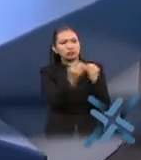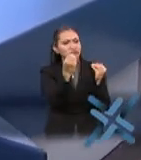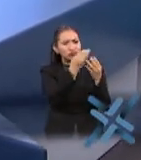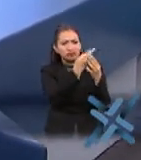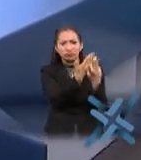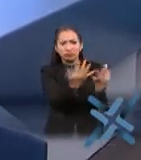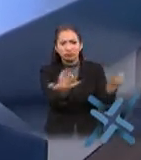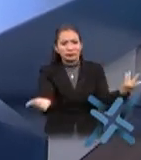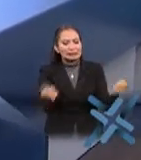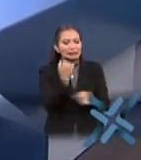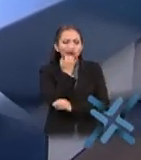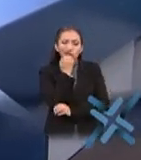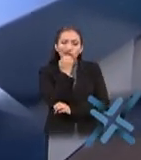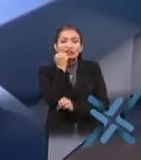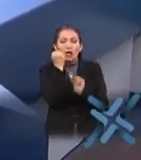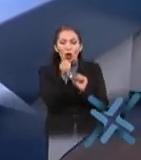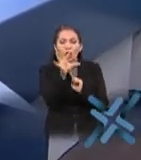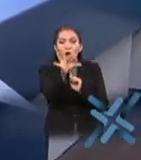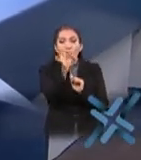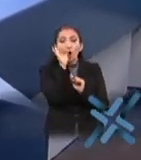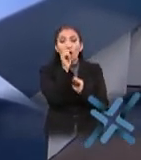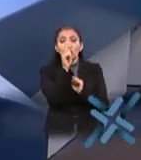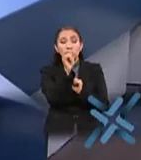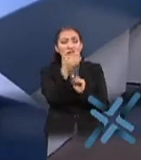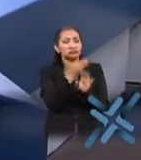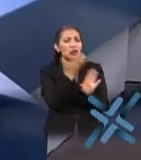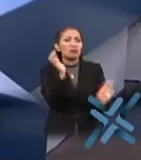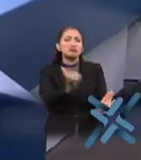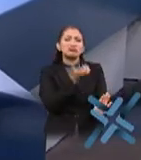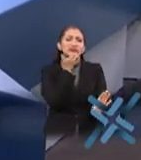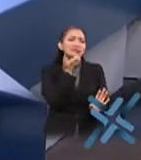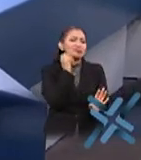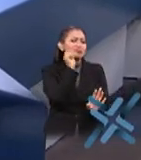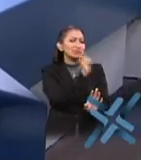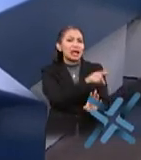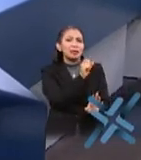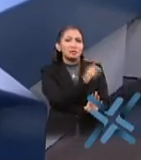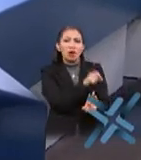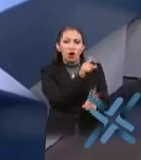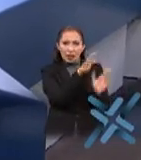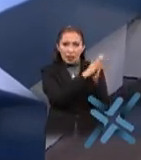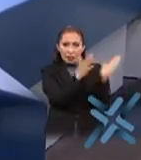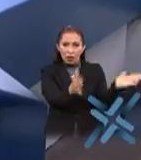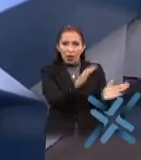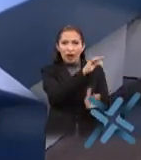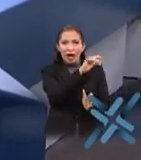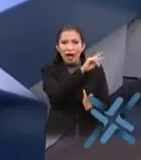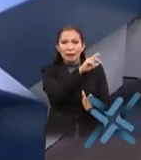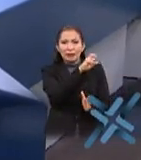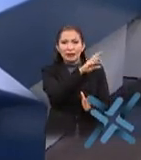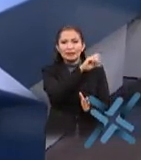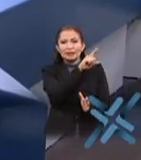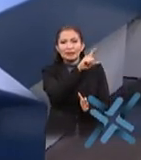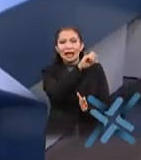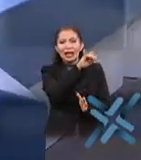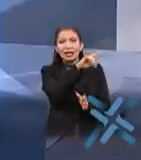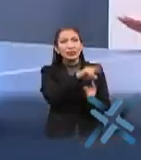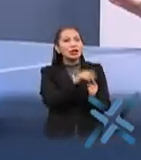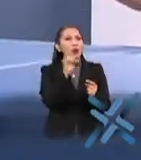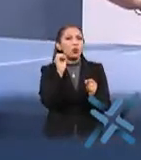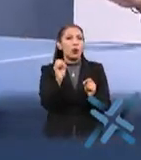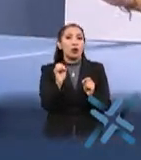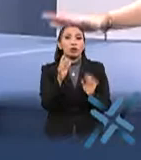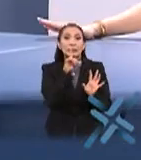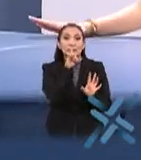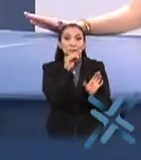muchos. Seguramente se van a encontrar con autores tan clásicos, tan fundamentales en materia de libros como Gabriel Said. Así es. Y como... Pues no